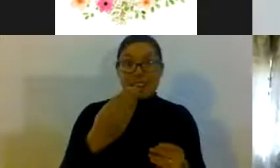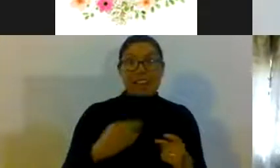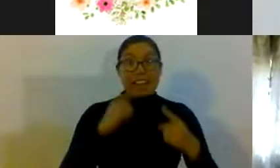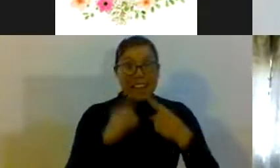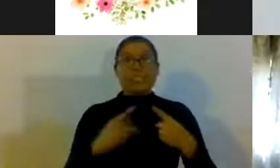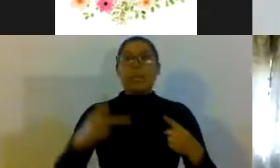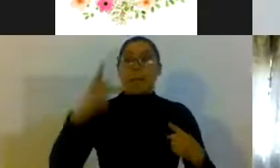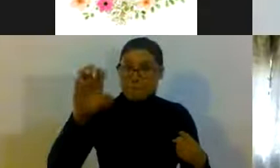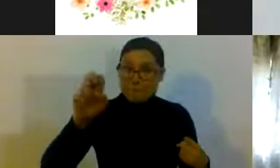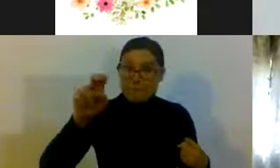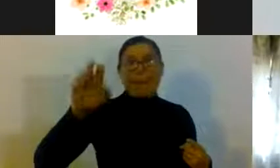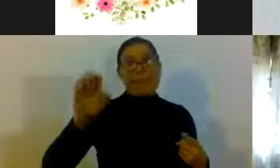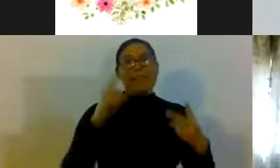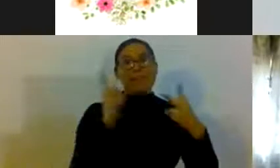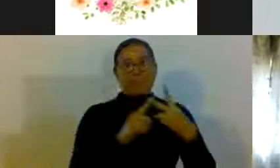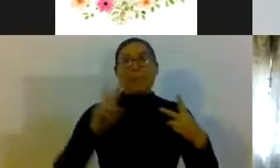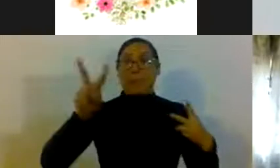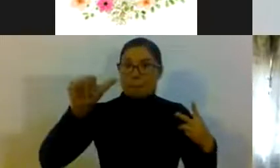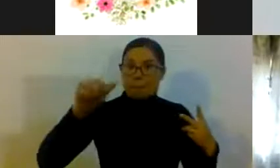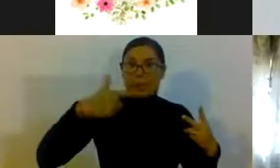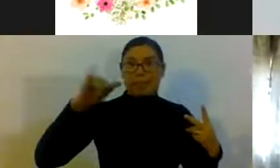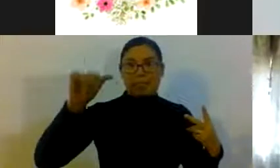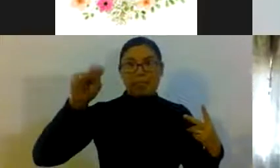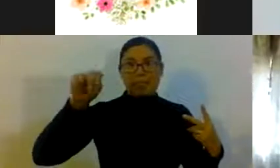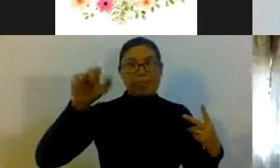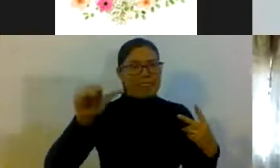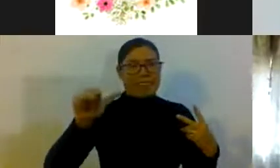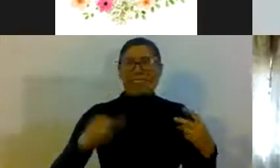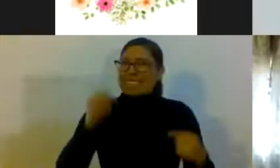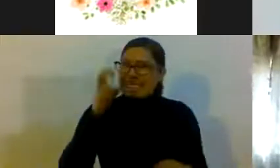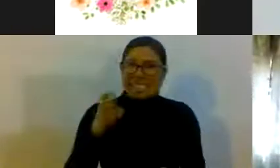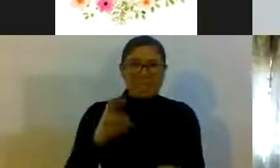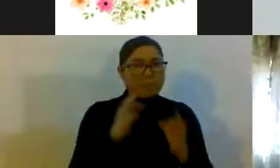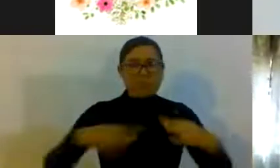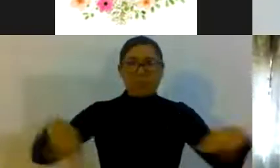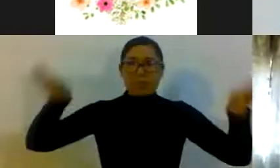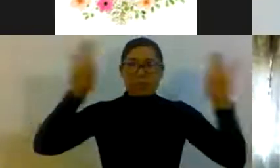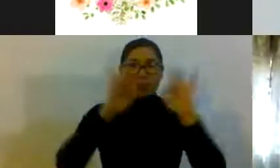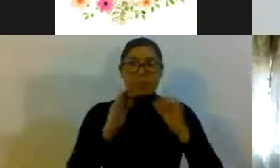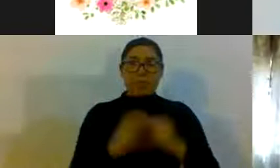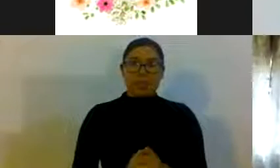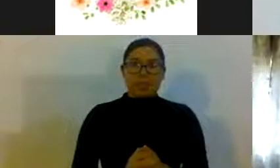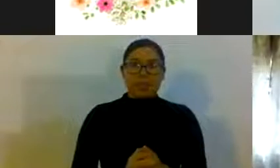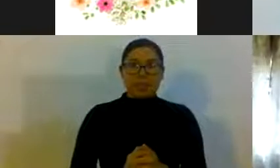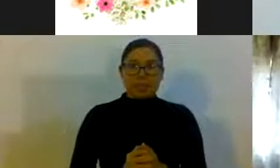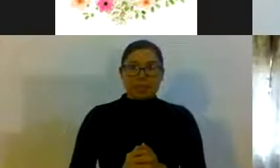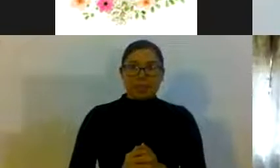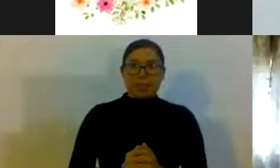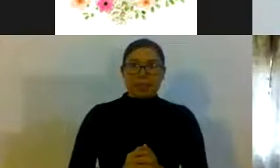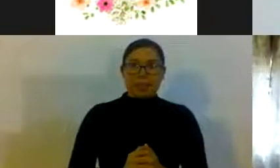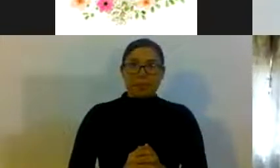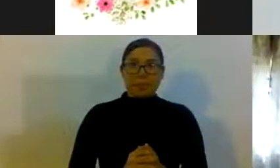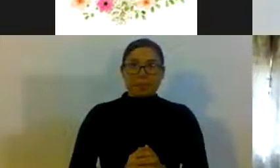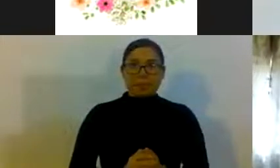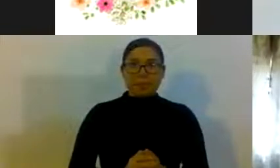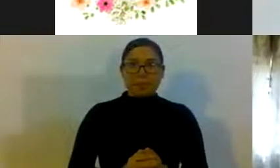importante y ahorita lo veíamos al inicio, ¿sí? El rescatar qué les estoy comunicando y cómo se los estoy comunicando. Y bueno, otra